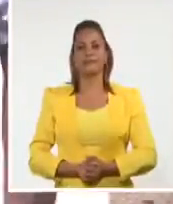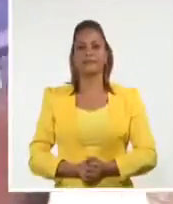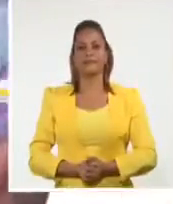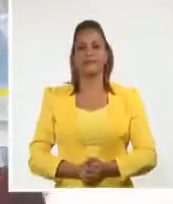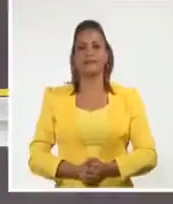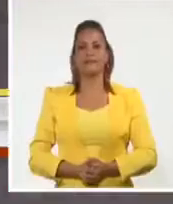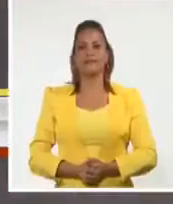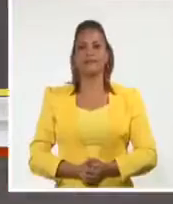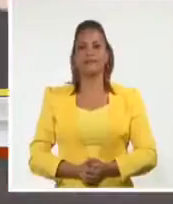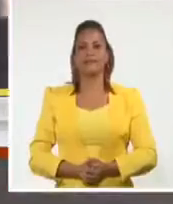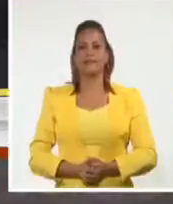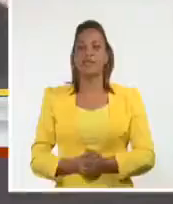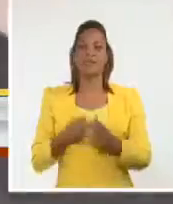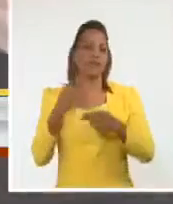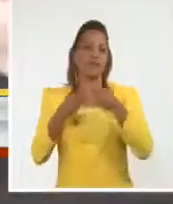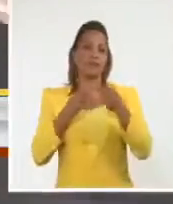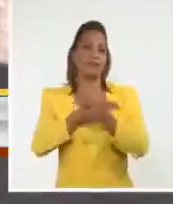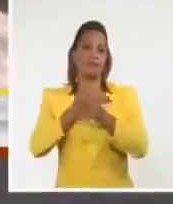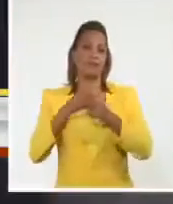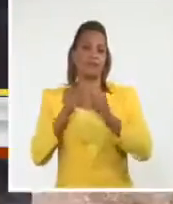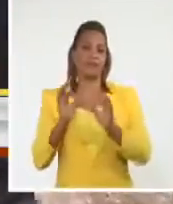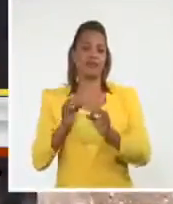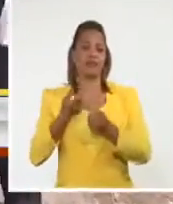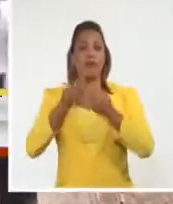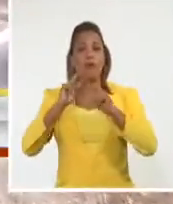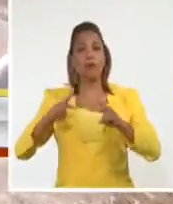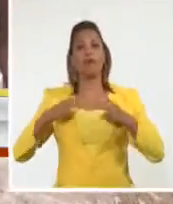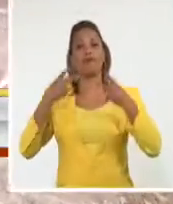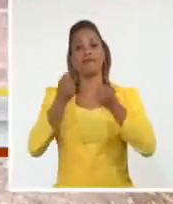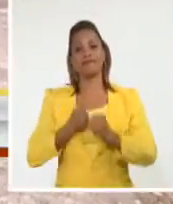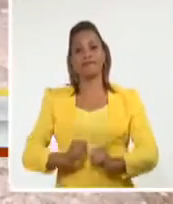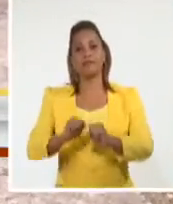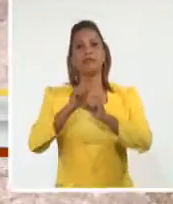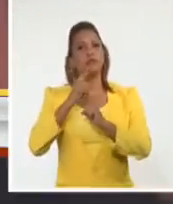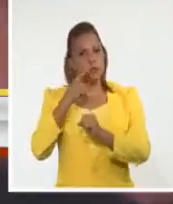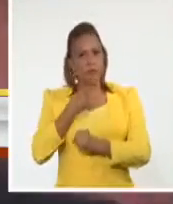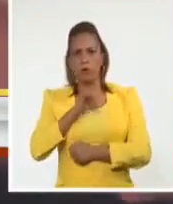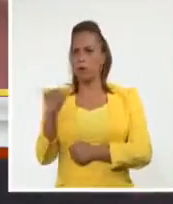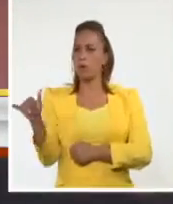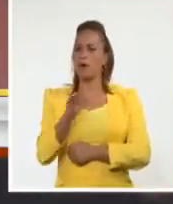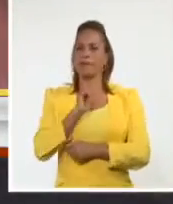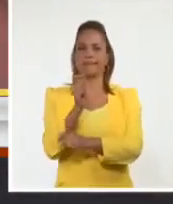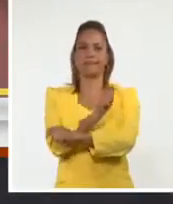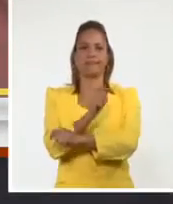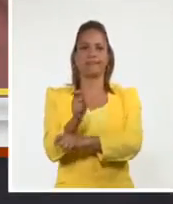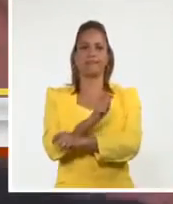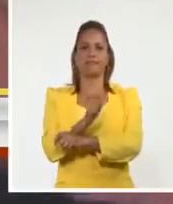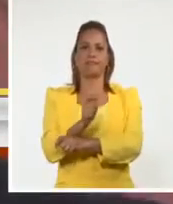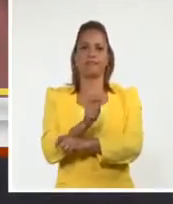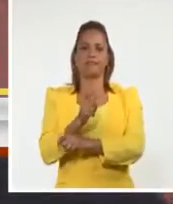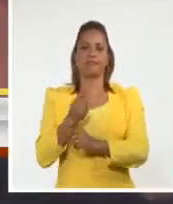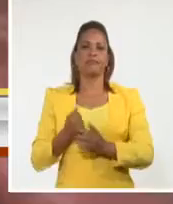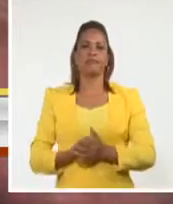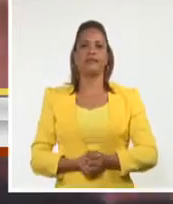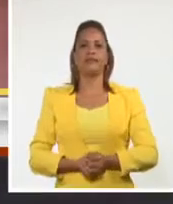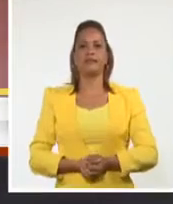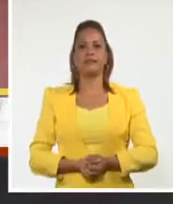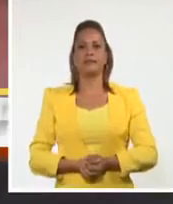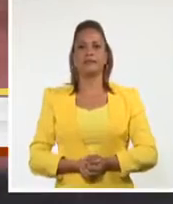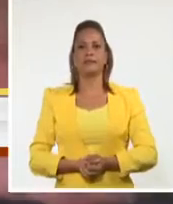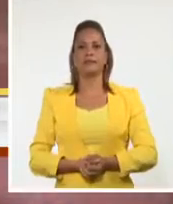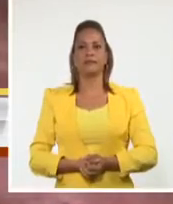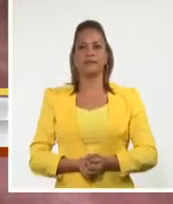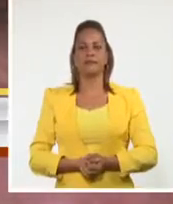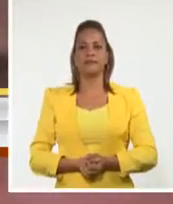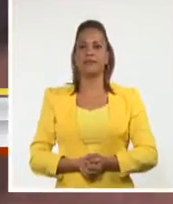Es la vida mía, es lo único que he hecho toda la vida. Vuelvo a nacer y seré maestro. Ya sabe que no me puede hacer eso, porque sería quitarle